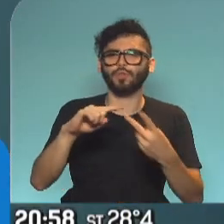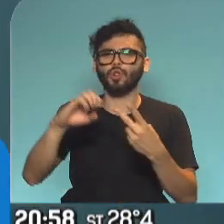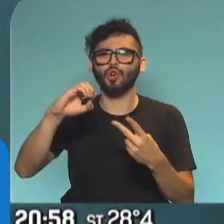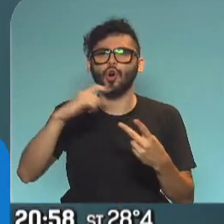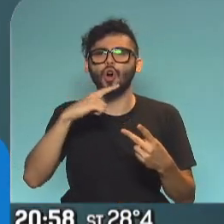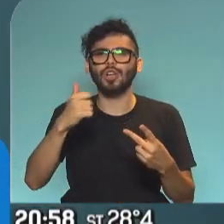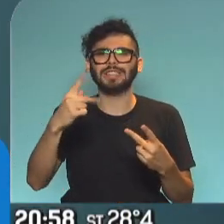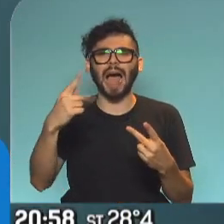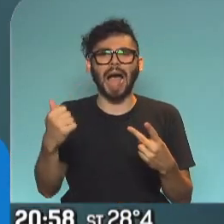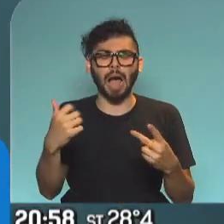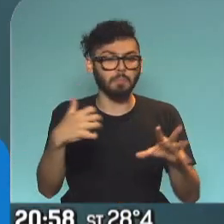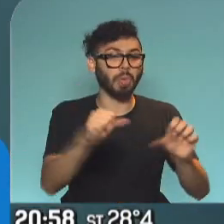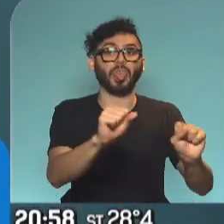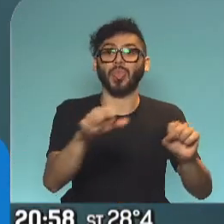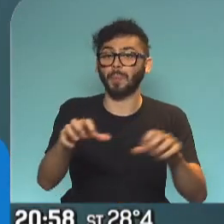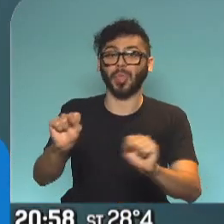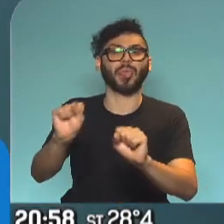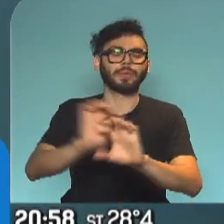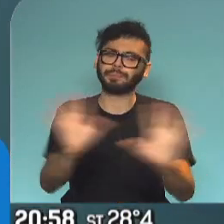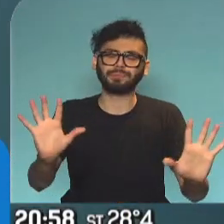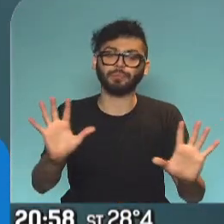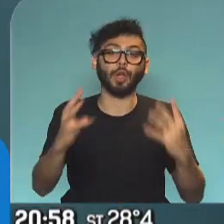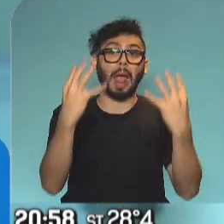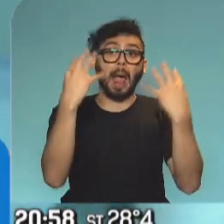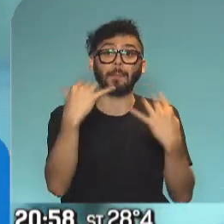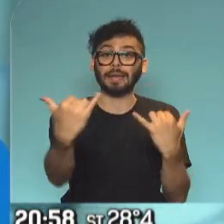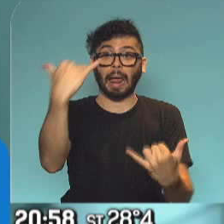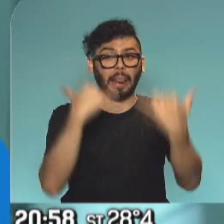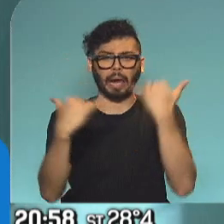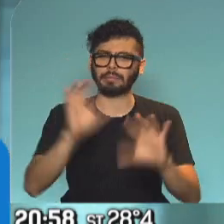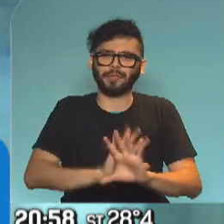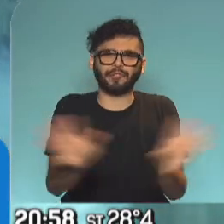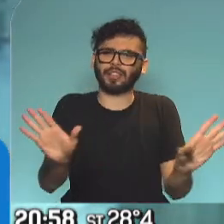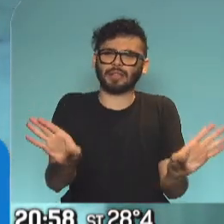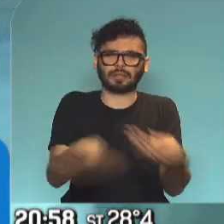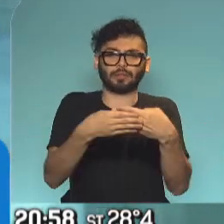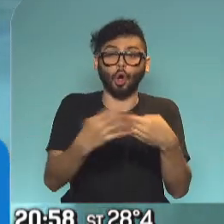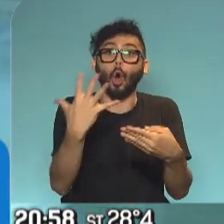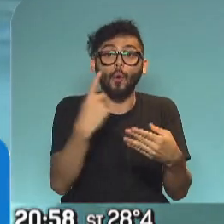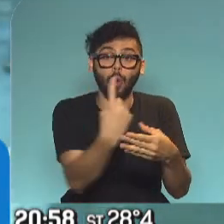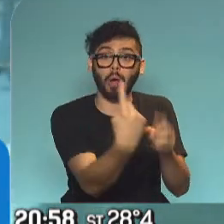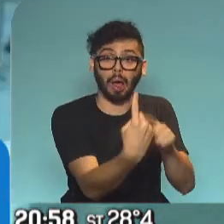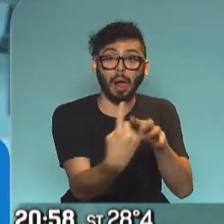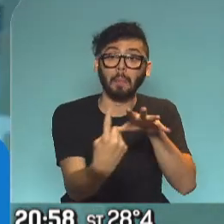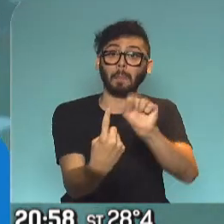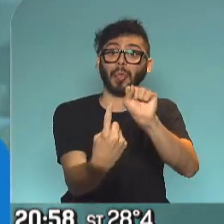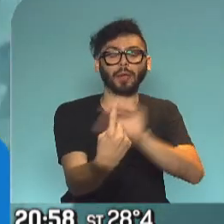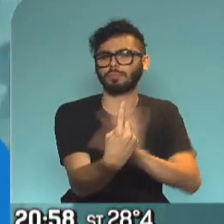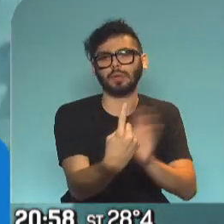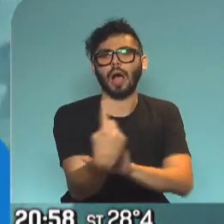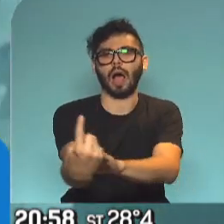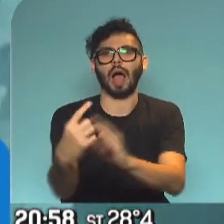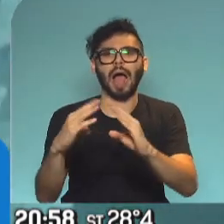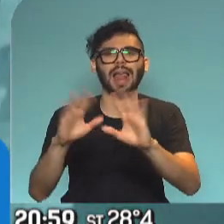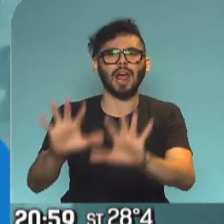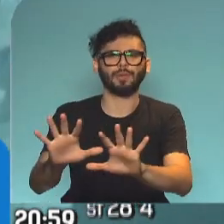automáticamente cerraron los vuelos con Gran Bretaña y, por supuesto, aislaron a los pacientes que tenían esta nueva cepa.